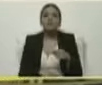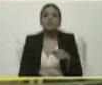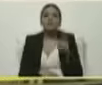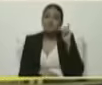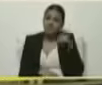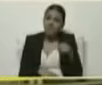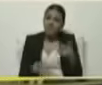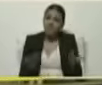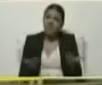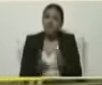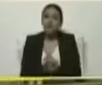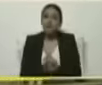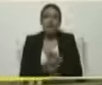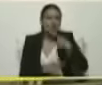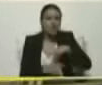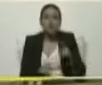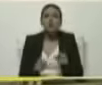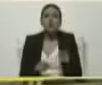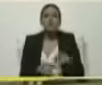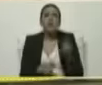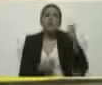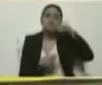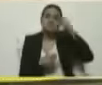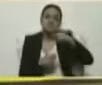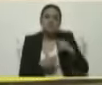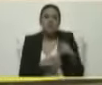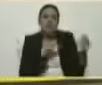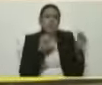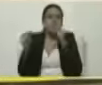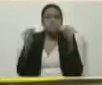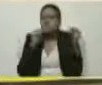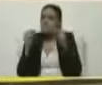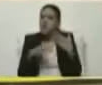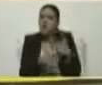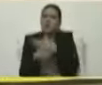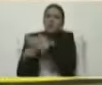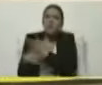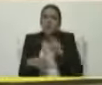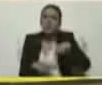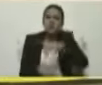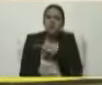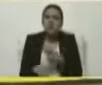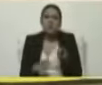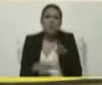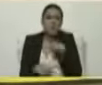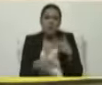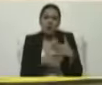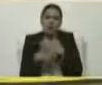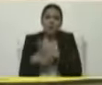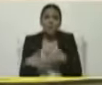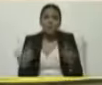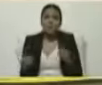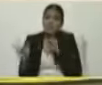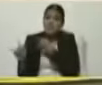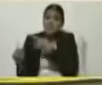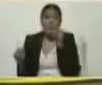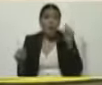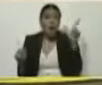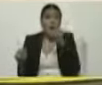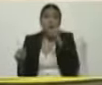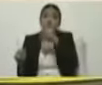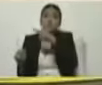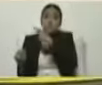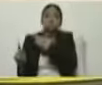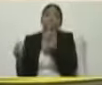poeta. Nos quedábamos hablando dos, tres horas y él nos echaba cuentos. Ramos Alú, una lengua hiperina